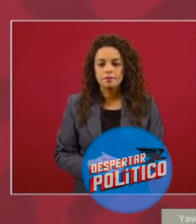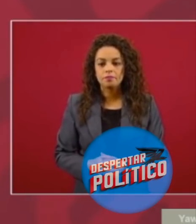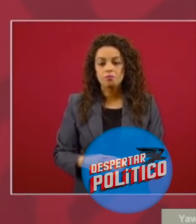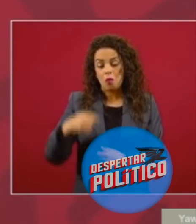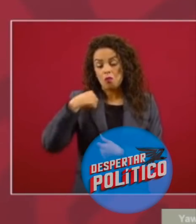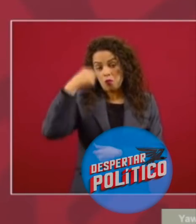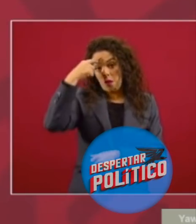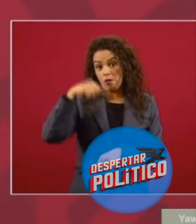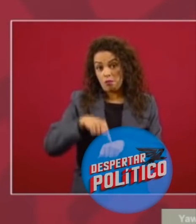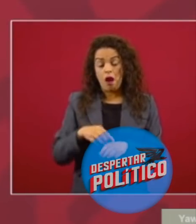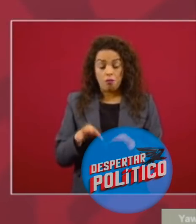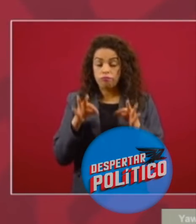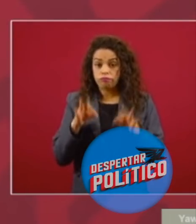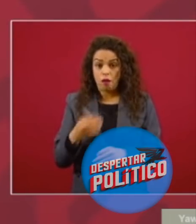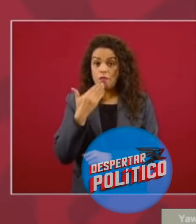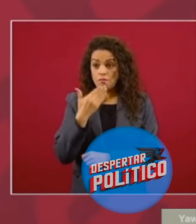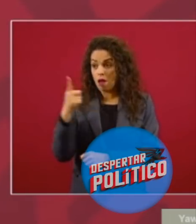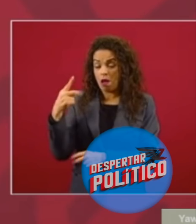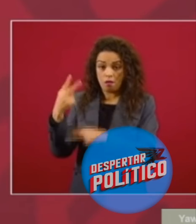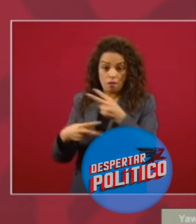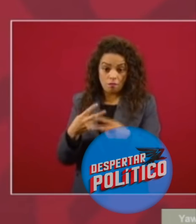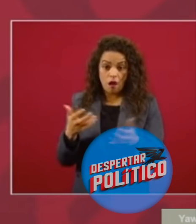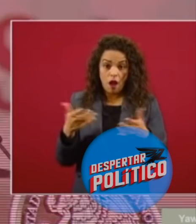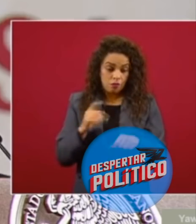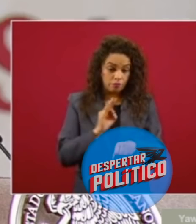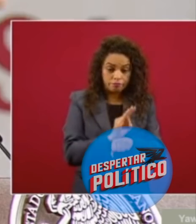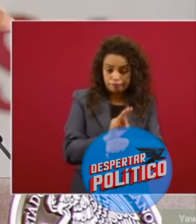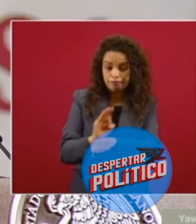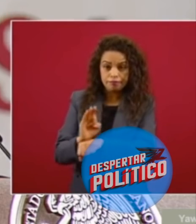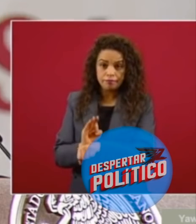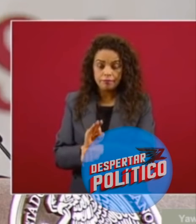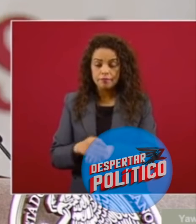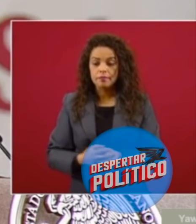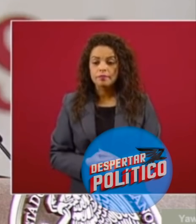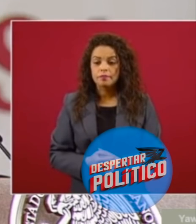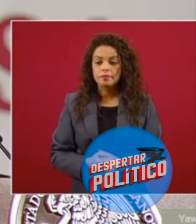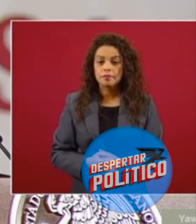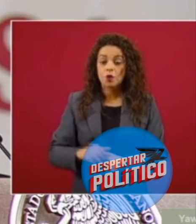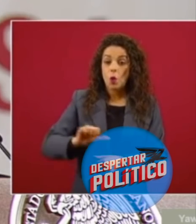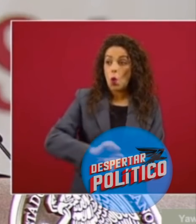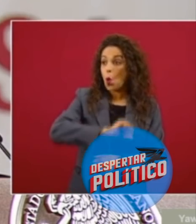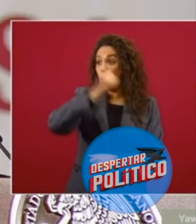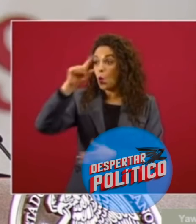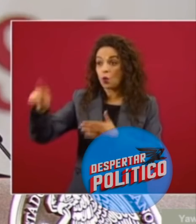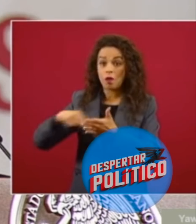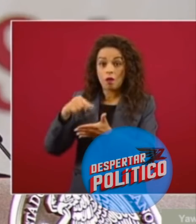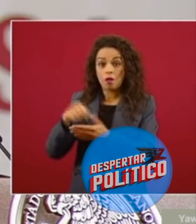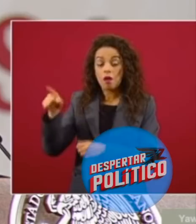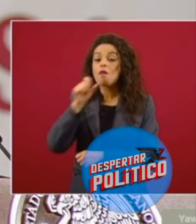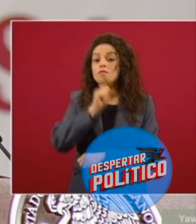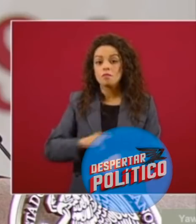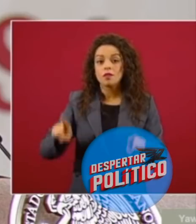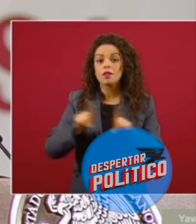adecuado su procedimiento. En otra parte, en otra presa, hubo también